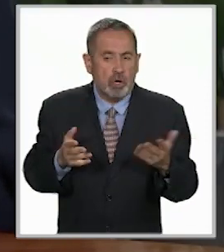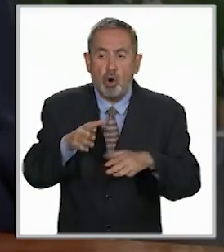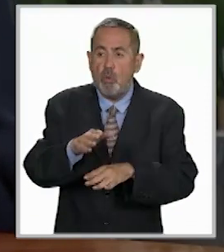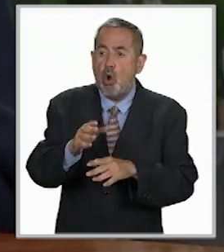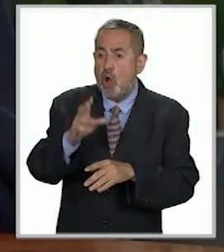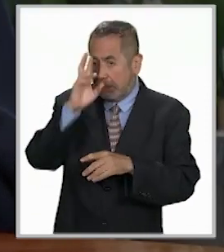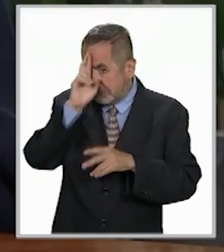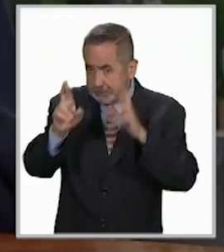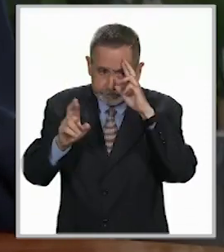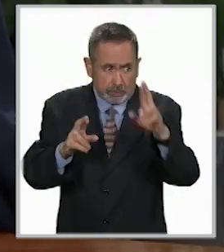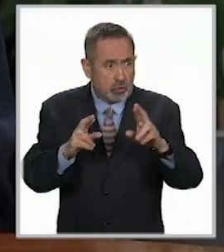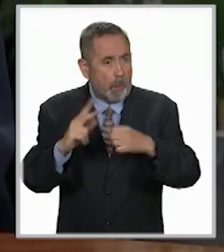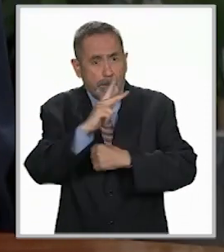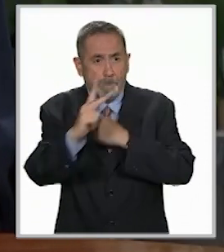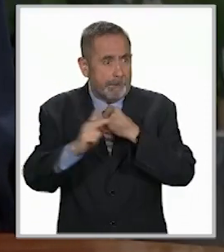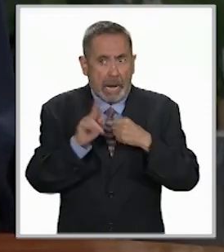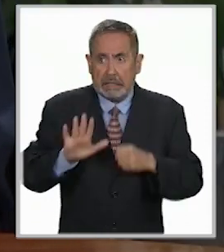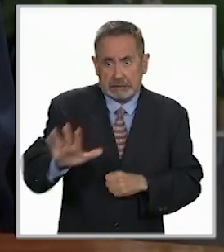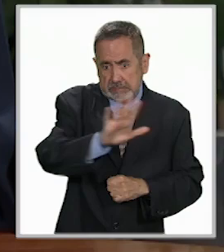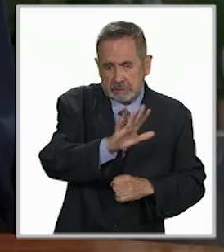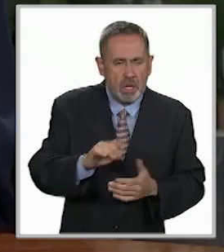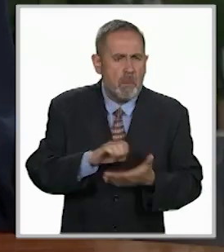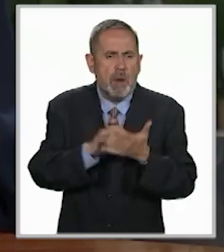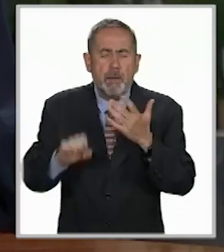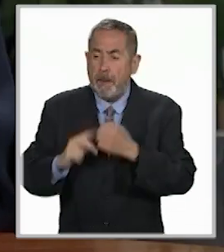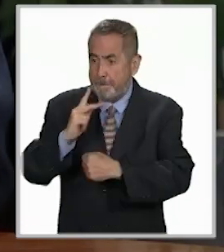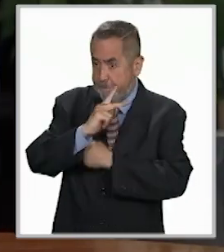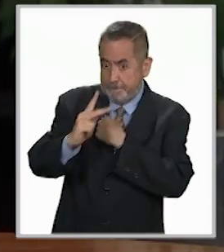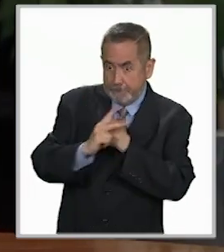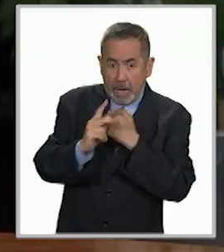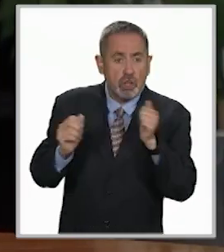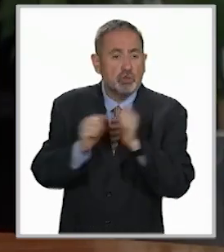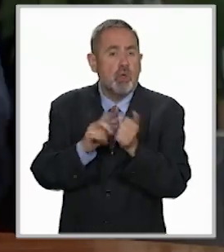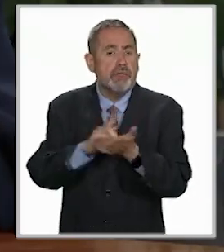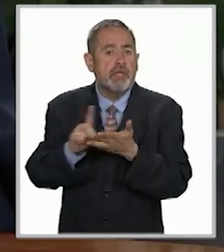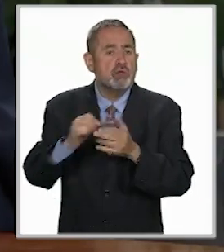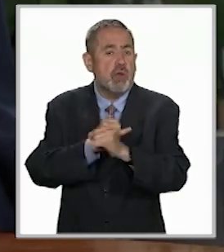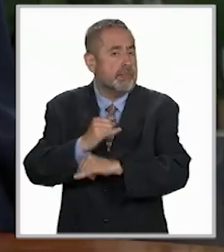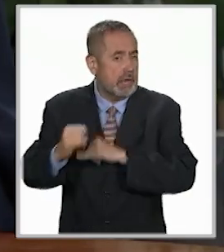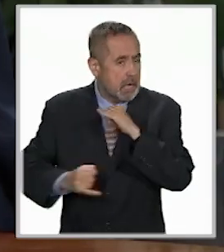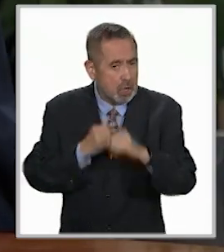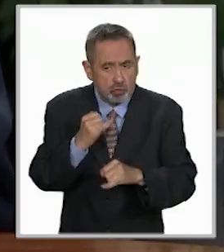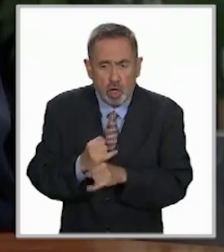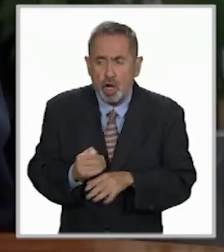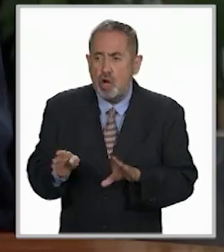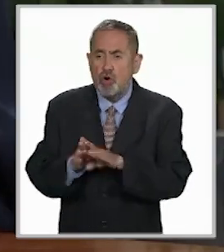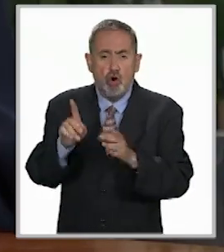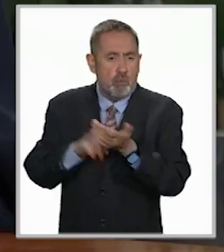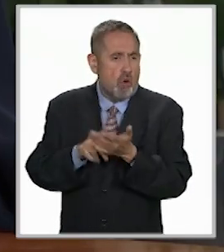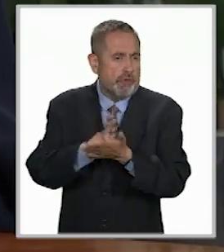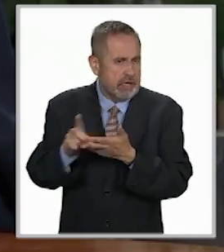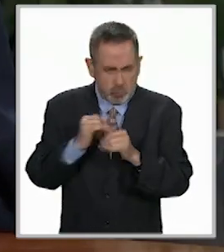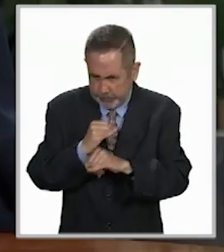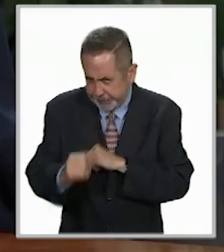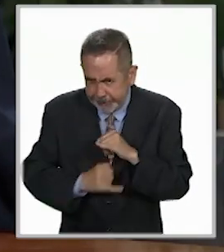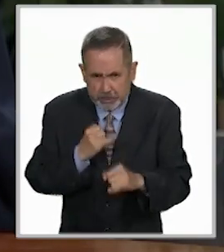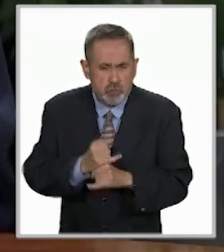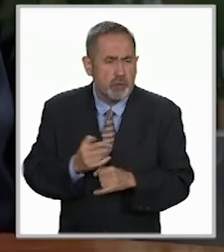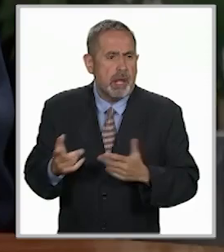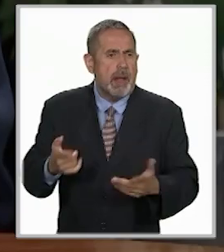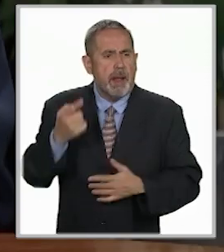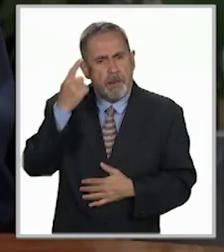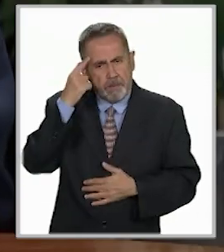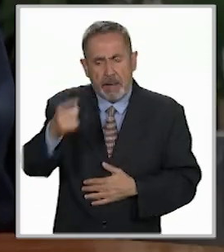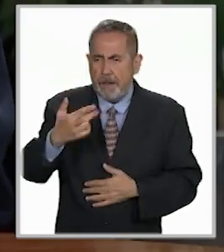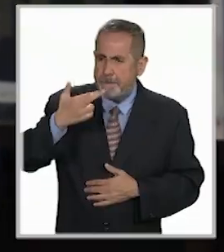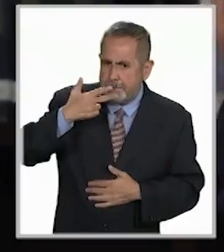de soberanía estatal. Entonces, si bien los estados se regulan a través del derecho internacional, rigen sus actuaciones a través del